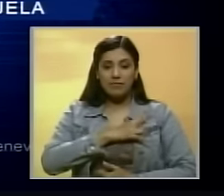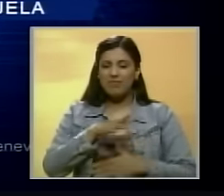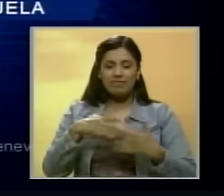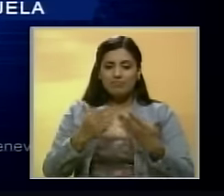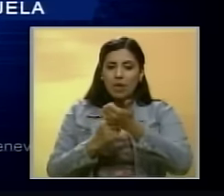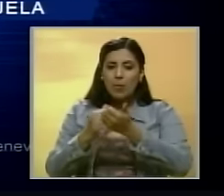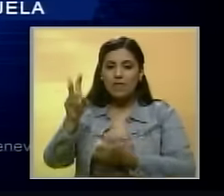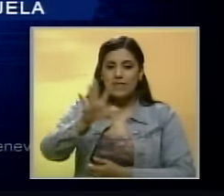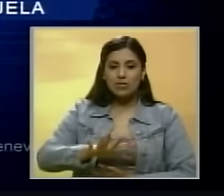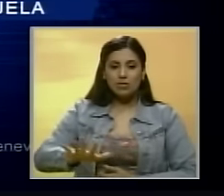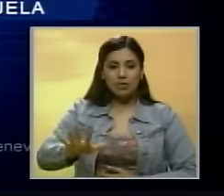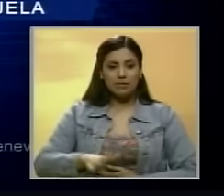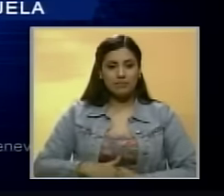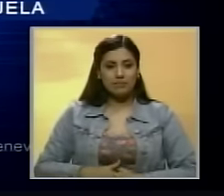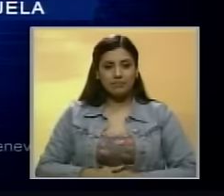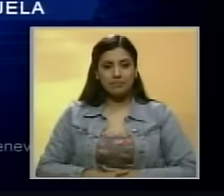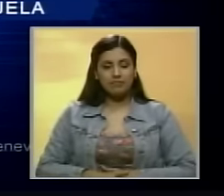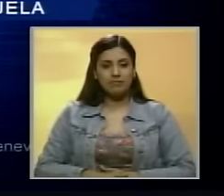venevisión por